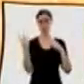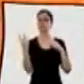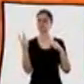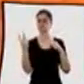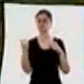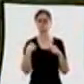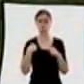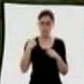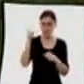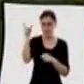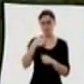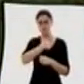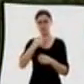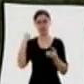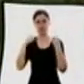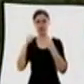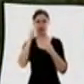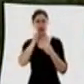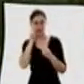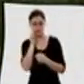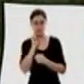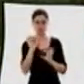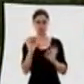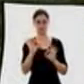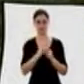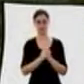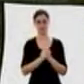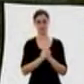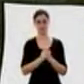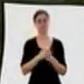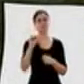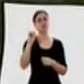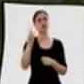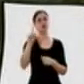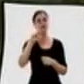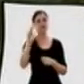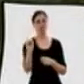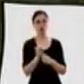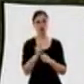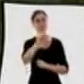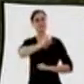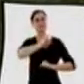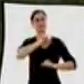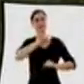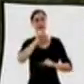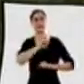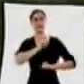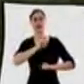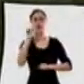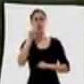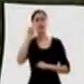personaje lleno de carisma y es muy entrañable. ¡Guido!